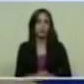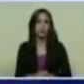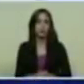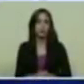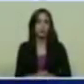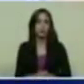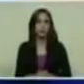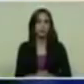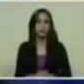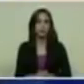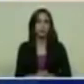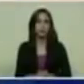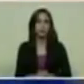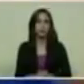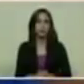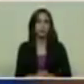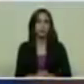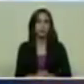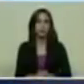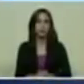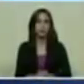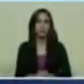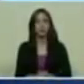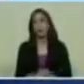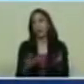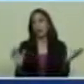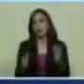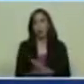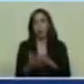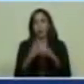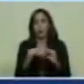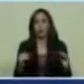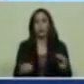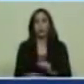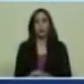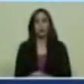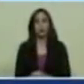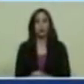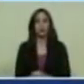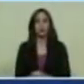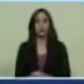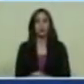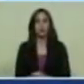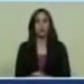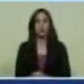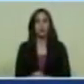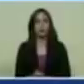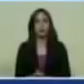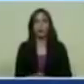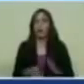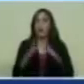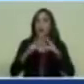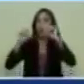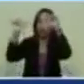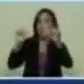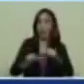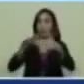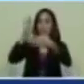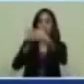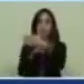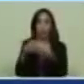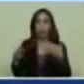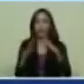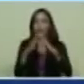tabla. Déjeme decirle que cualquier nivel de la tabla actual